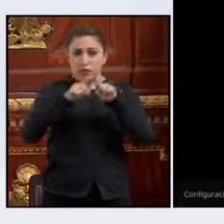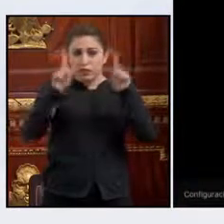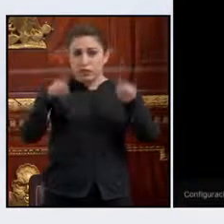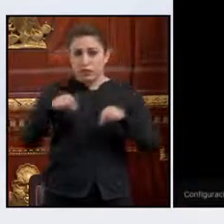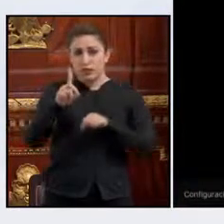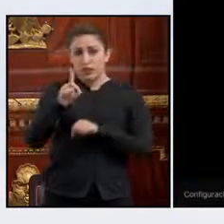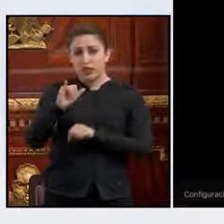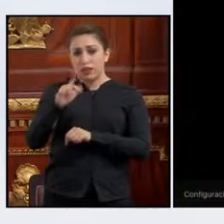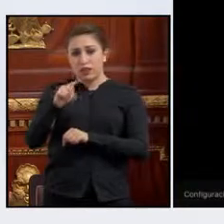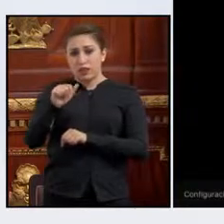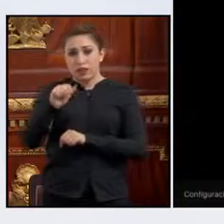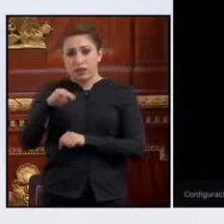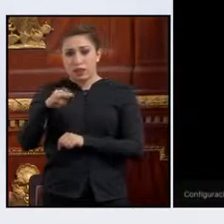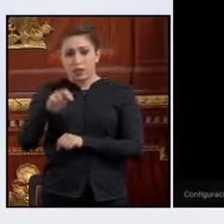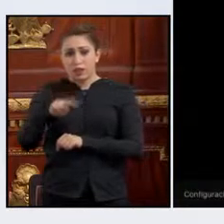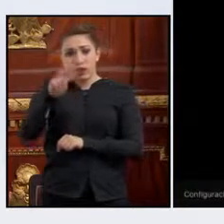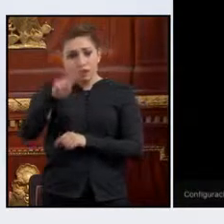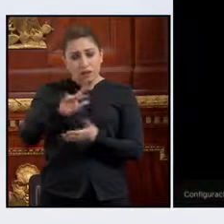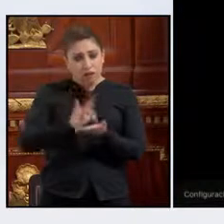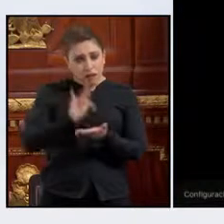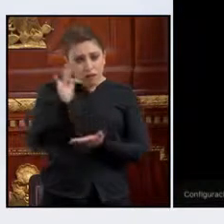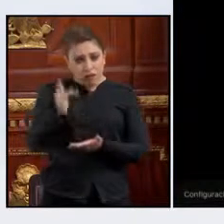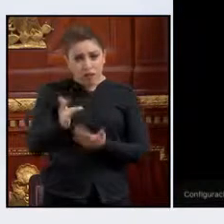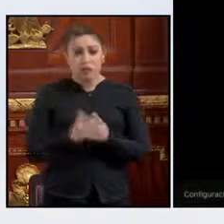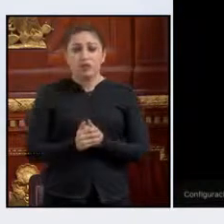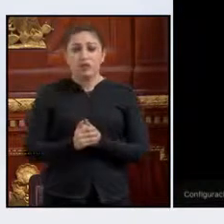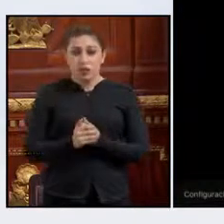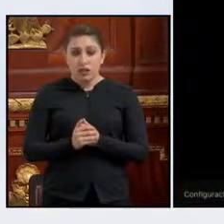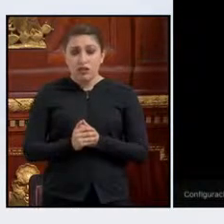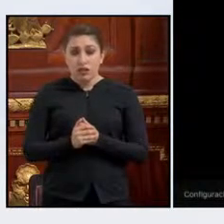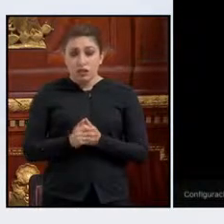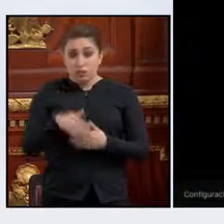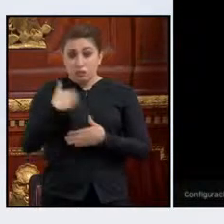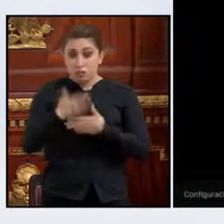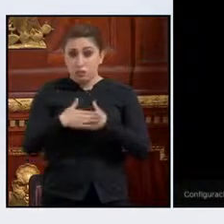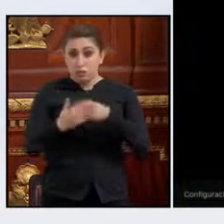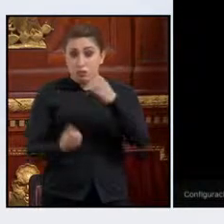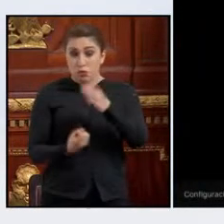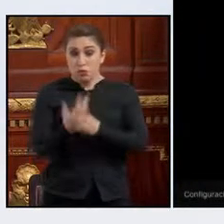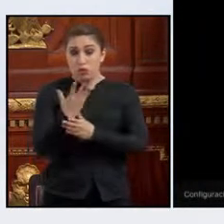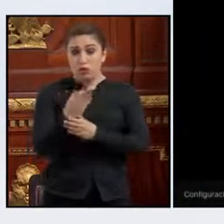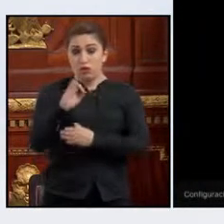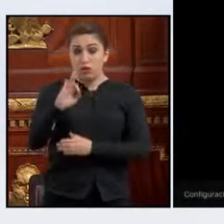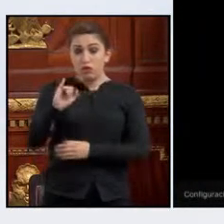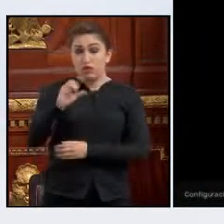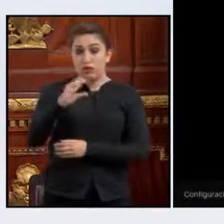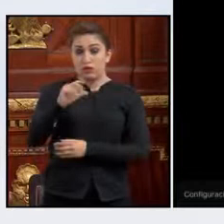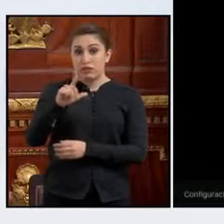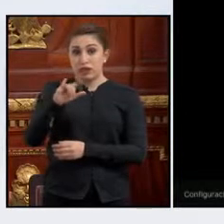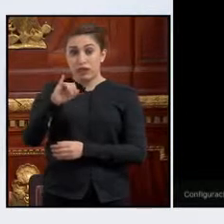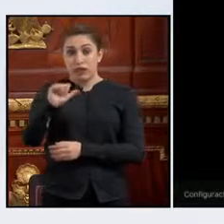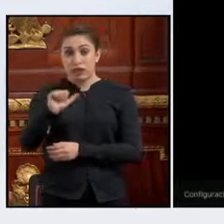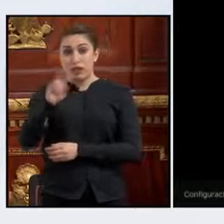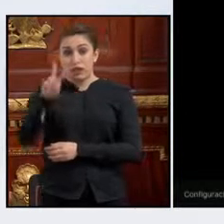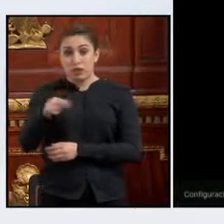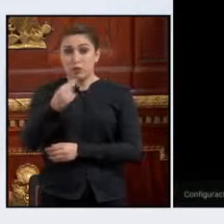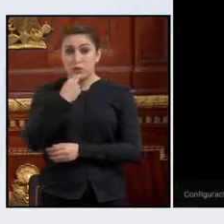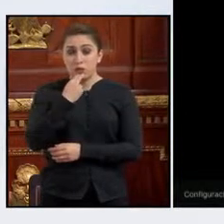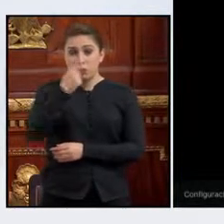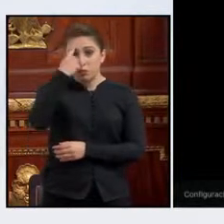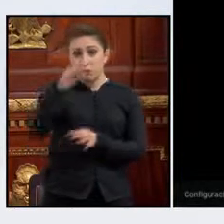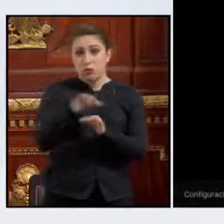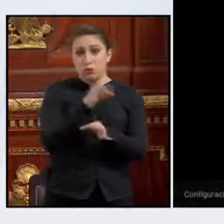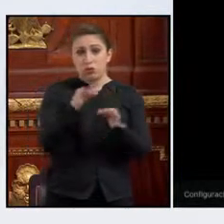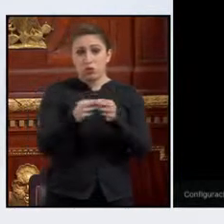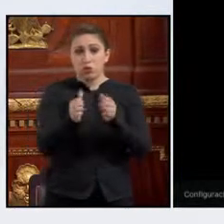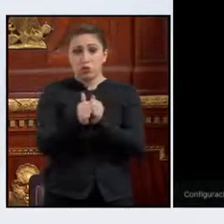muy atentos a que estas nuevas instituciones que vamos a crear nos van a ayudar a consolidar este régimen democrático, este